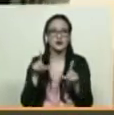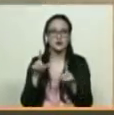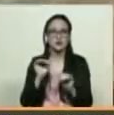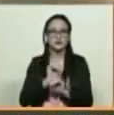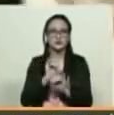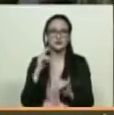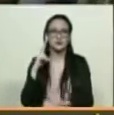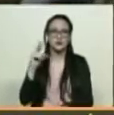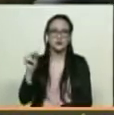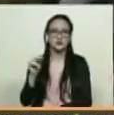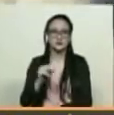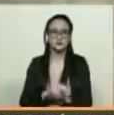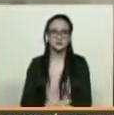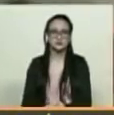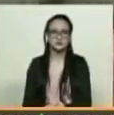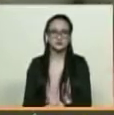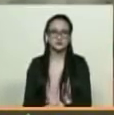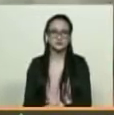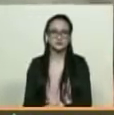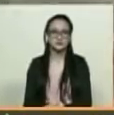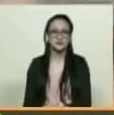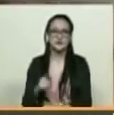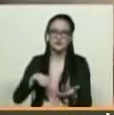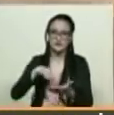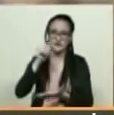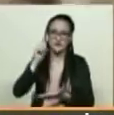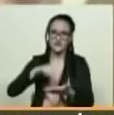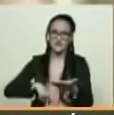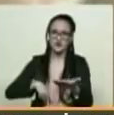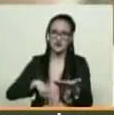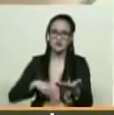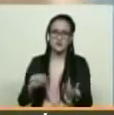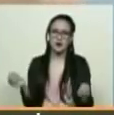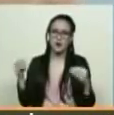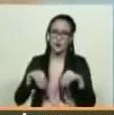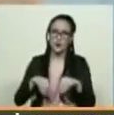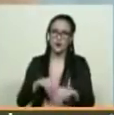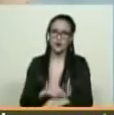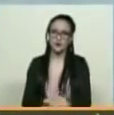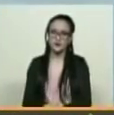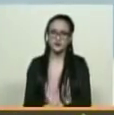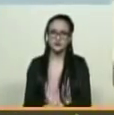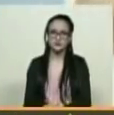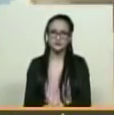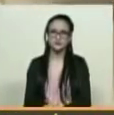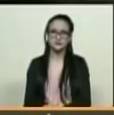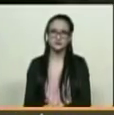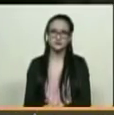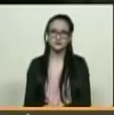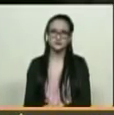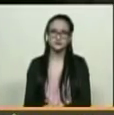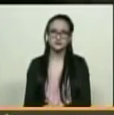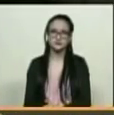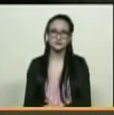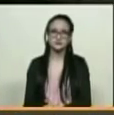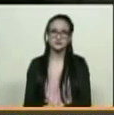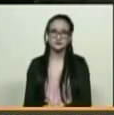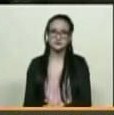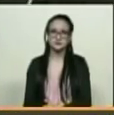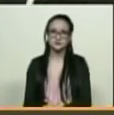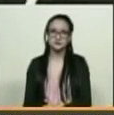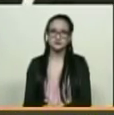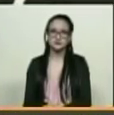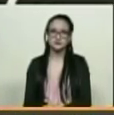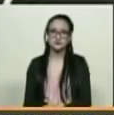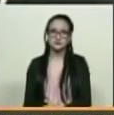retirarse de este espacio dispuesto para la firma de este acuerdo. Dentro de los